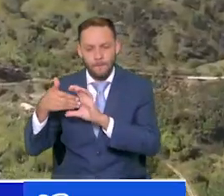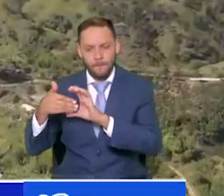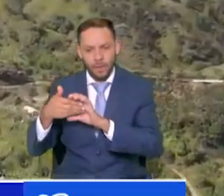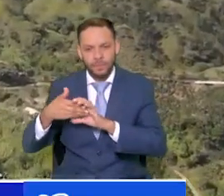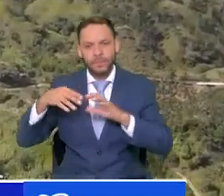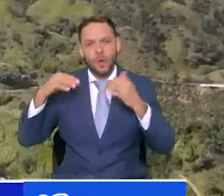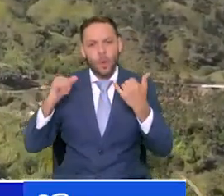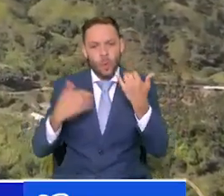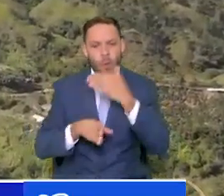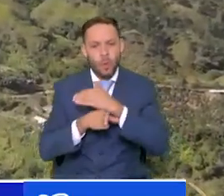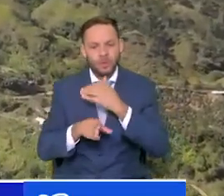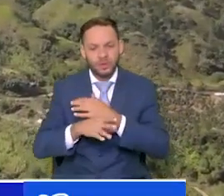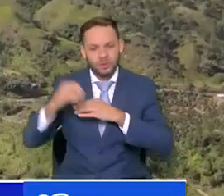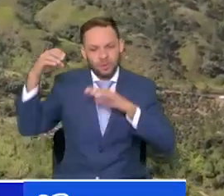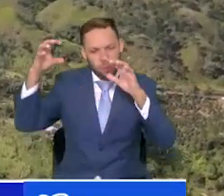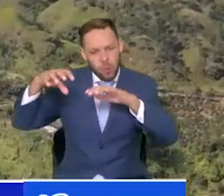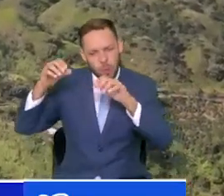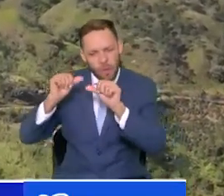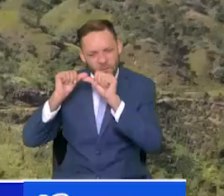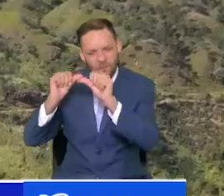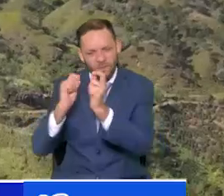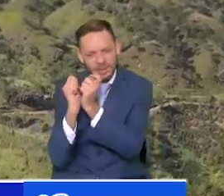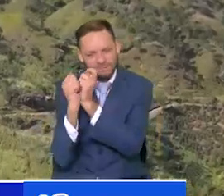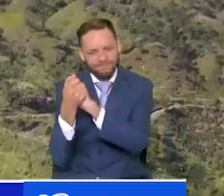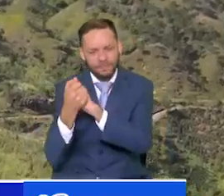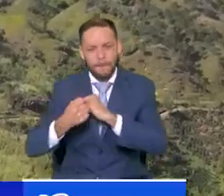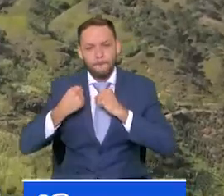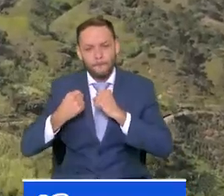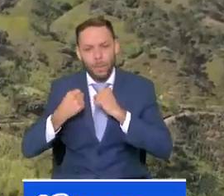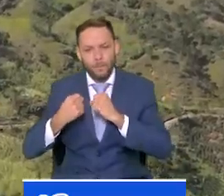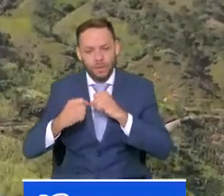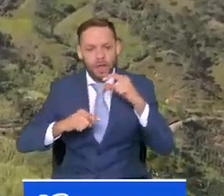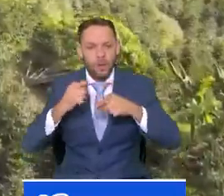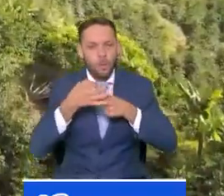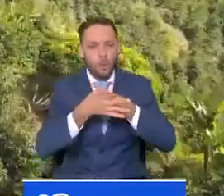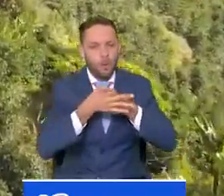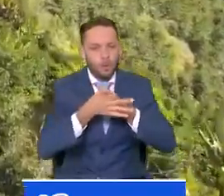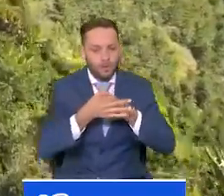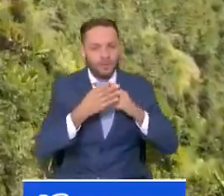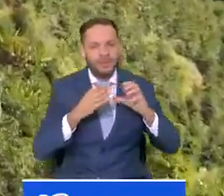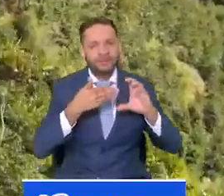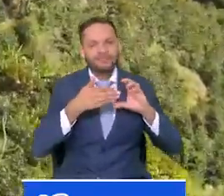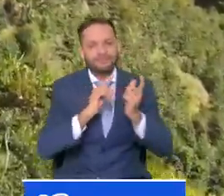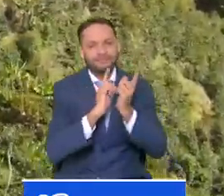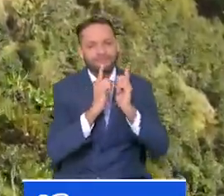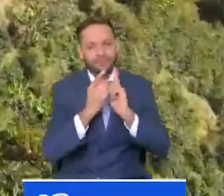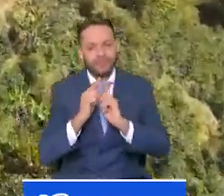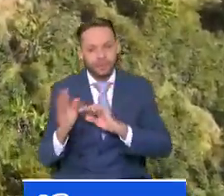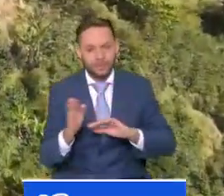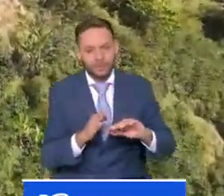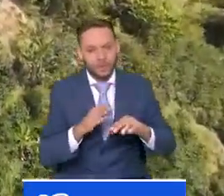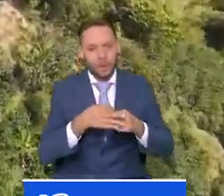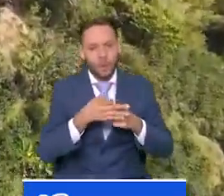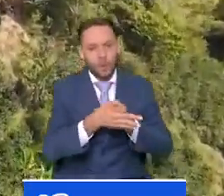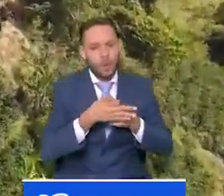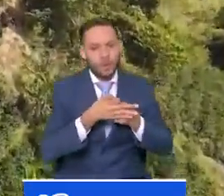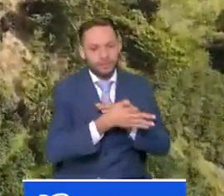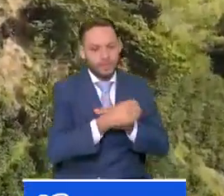pasar al fenómeno de la niña varias veredas han tenido inconvenientes por cambios climáticos entre ellas la Vereda San Antonio y Dulce nombre